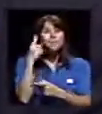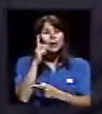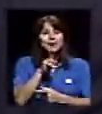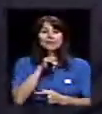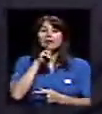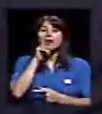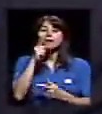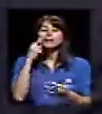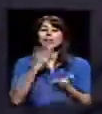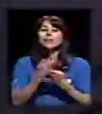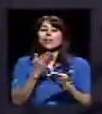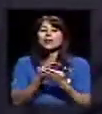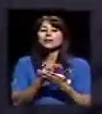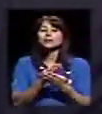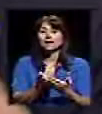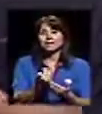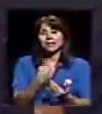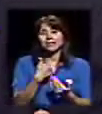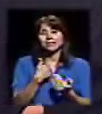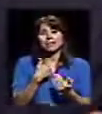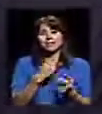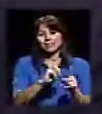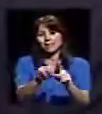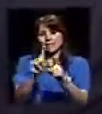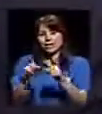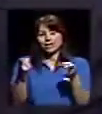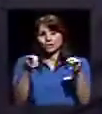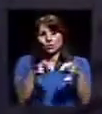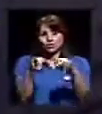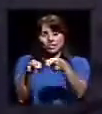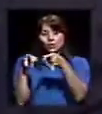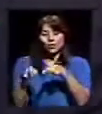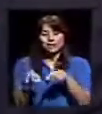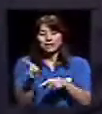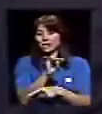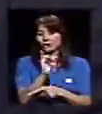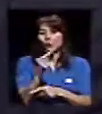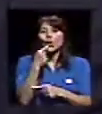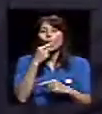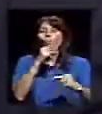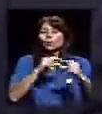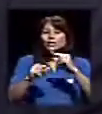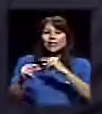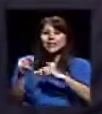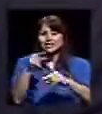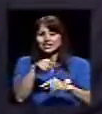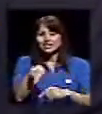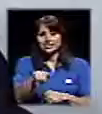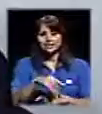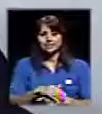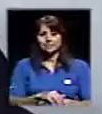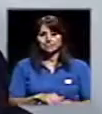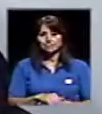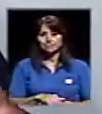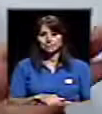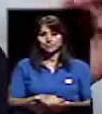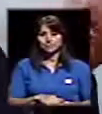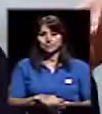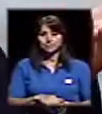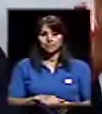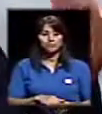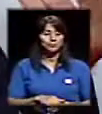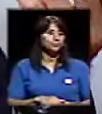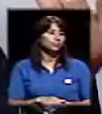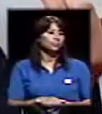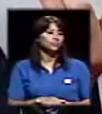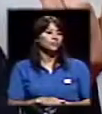que tienen consecuencias distintas al planteamiento popular que se hace en los considerandos de esos proyectos. Nos